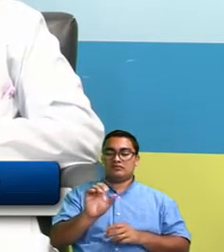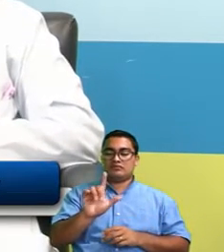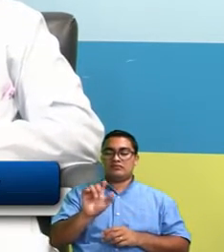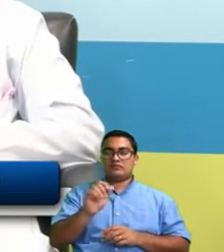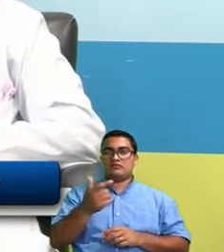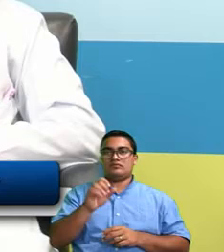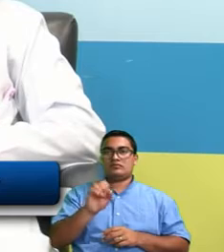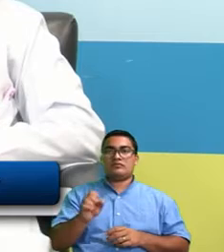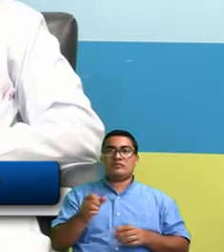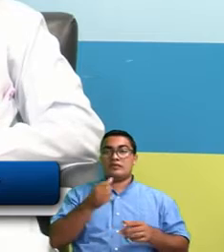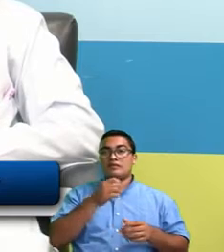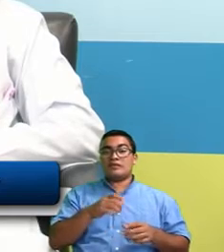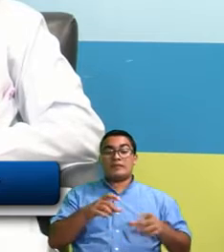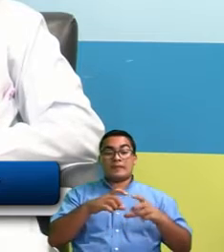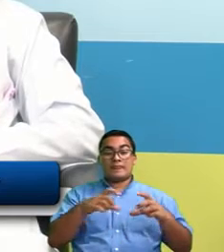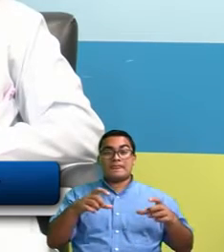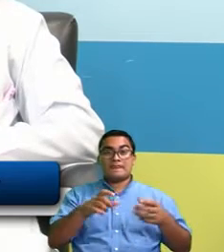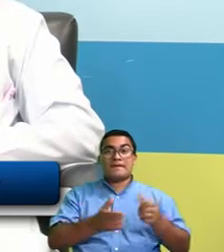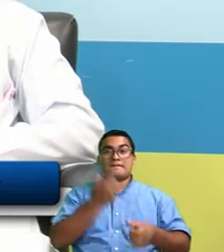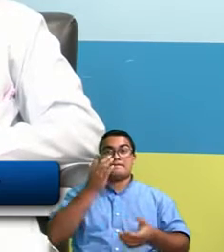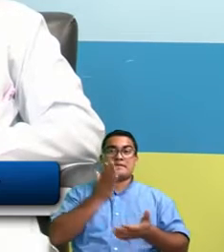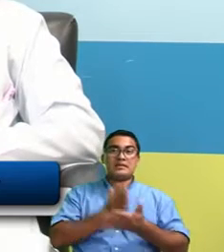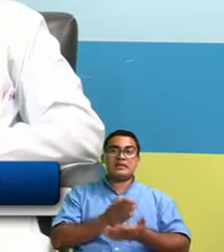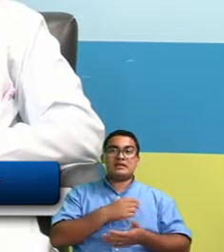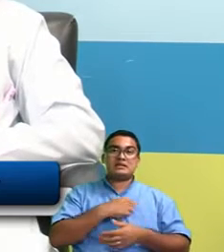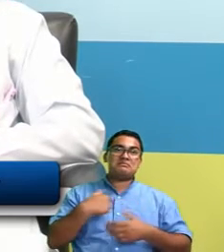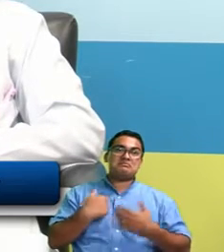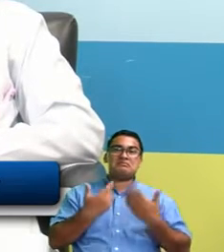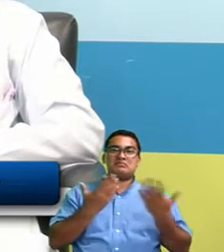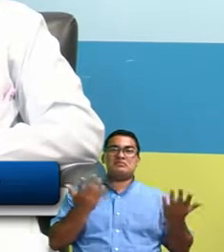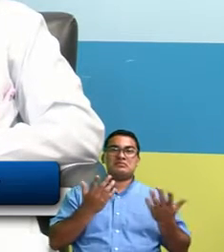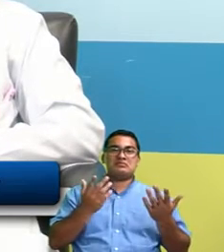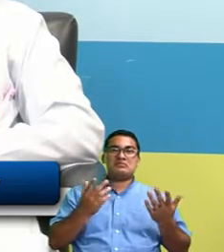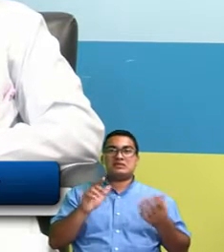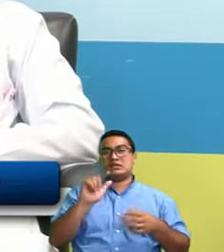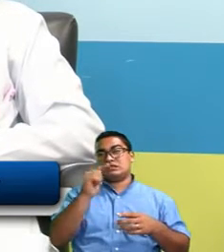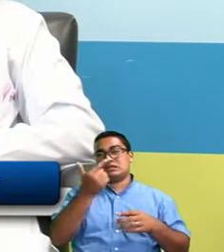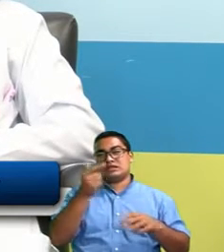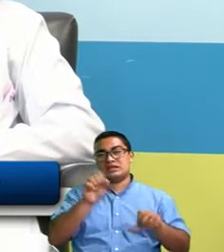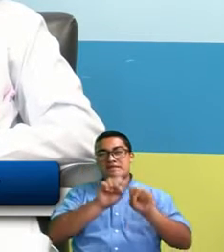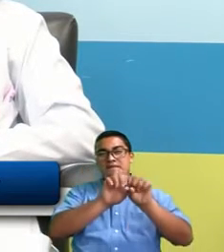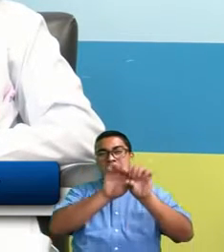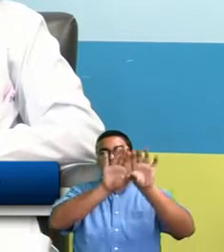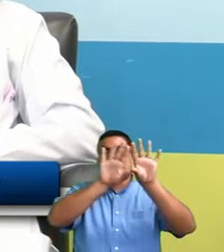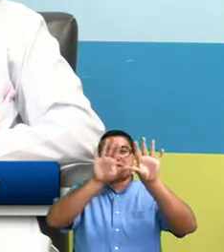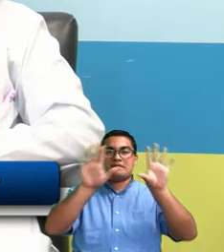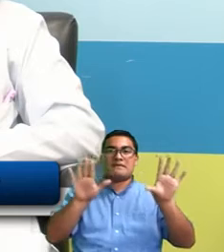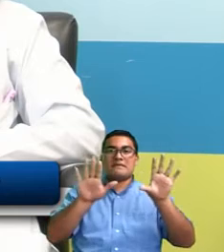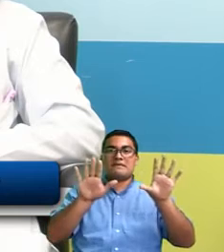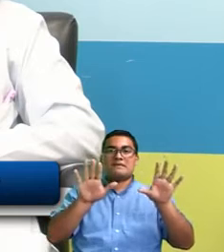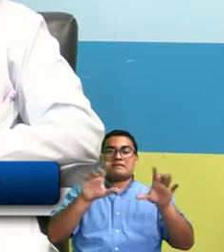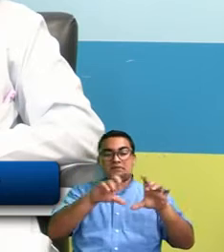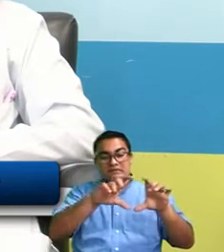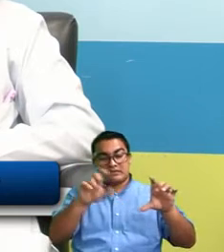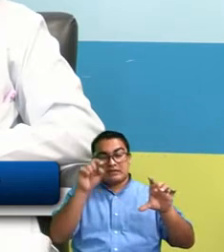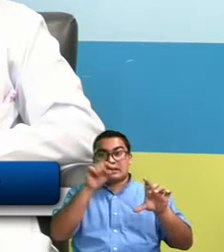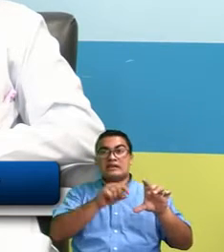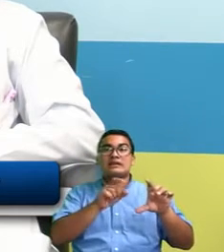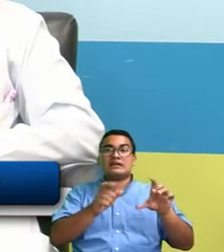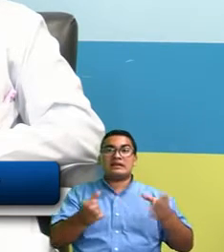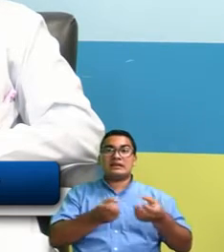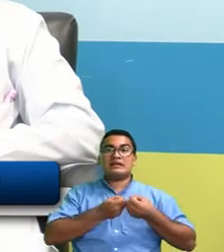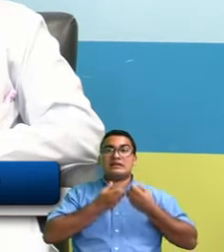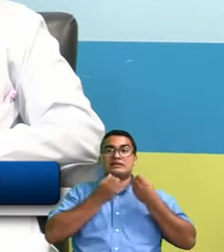da cita de primera vez. ¿Por qué? Porque si el paciente llega a las 7 de la mañana a emergencia con una biopsia que dice que hay un cáncer,